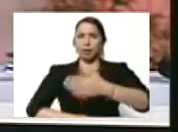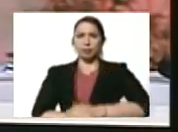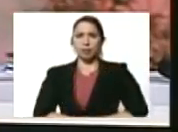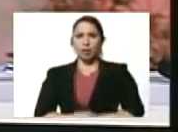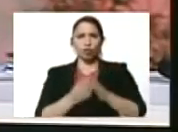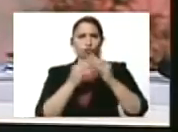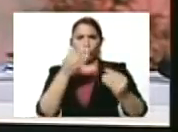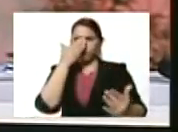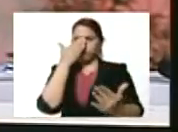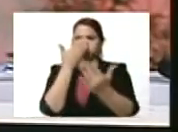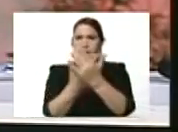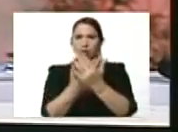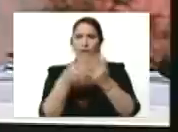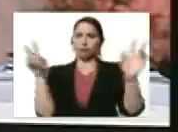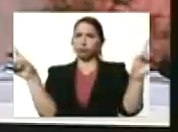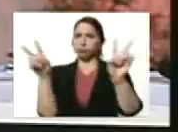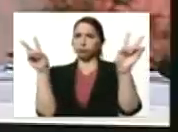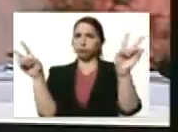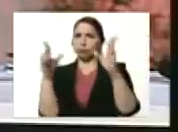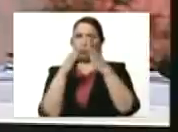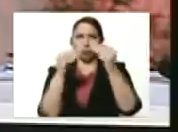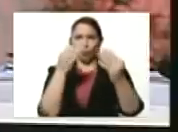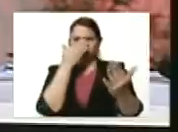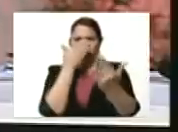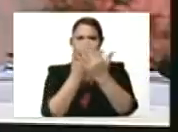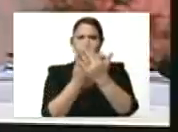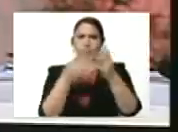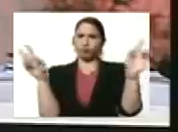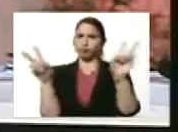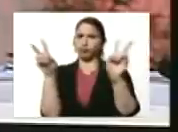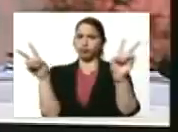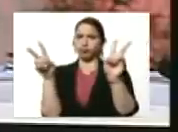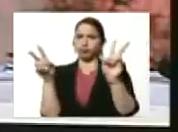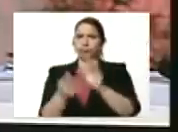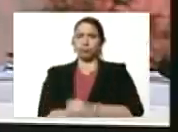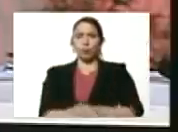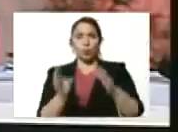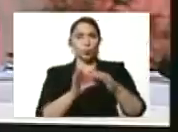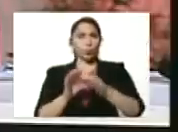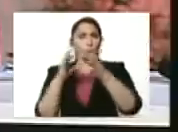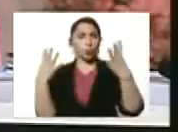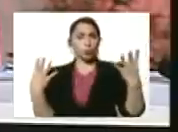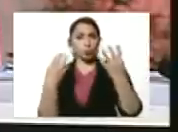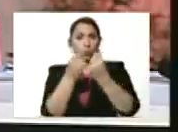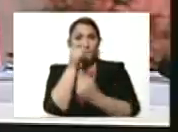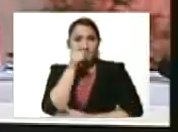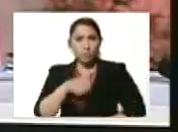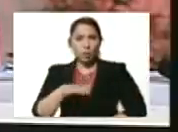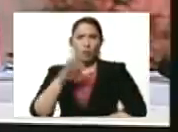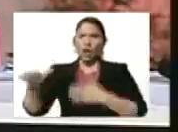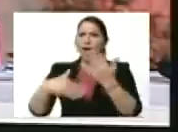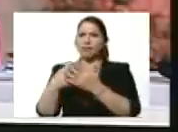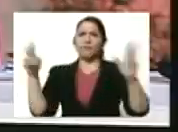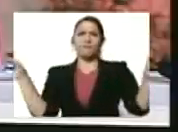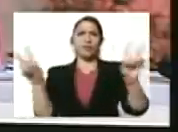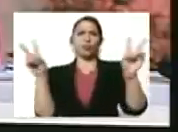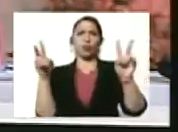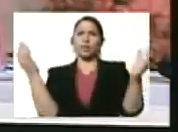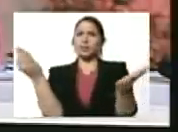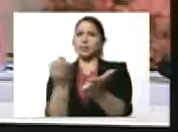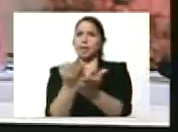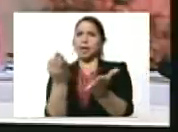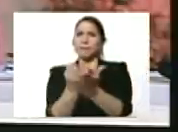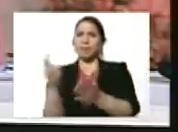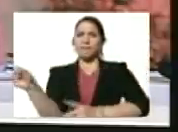los frentes, victoriosos en todos los frentes de batalla, unidos junto al pueblo. ¡Hasta la victoria